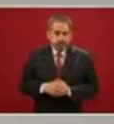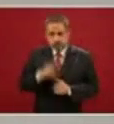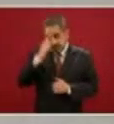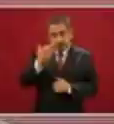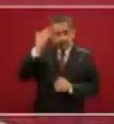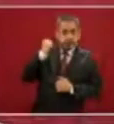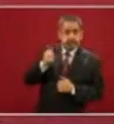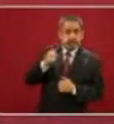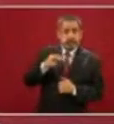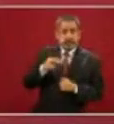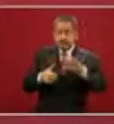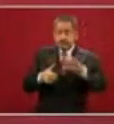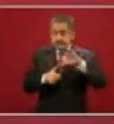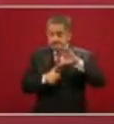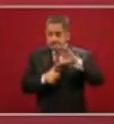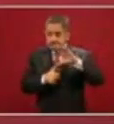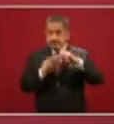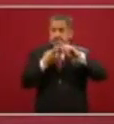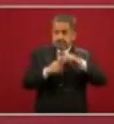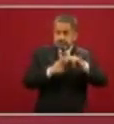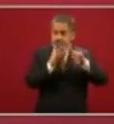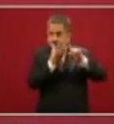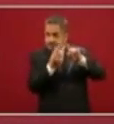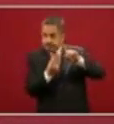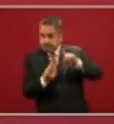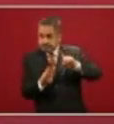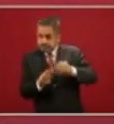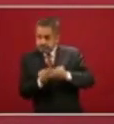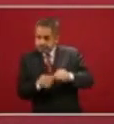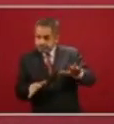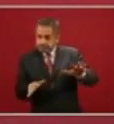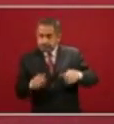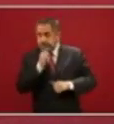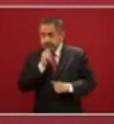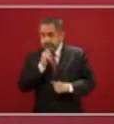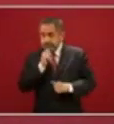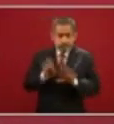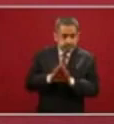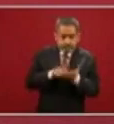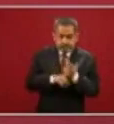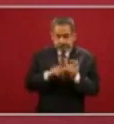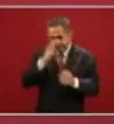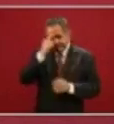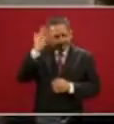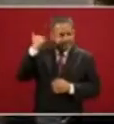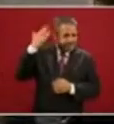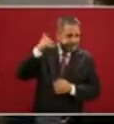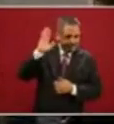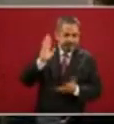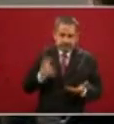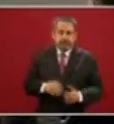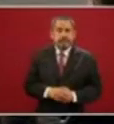Norteamérica y que por lo tanto había mayor incertidumbre sobre su curso. No agotemos